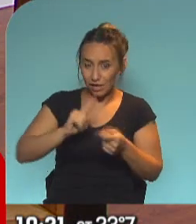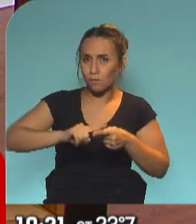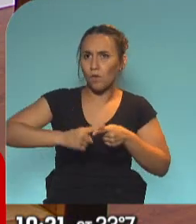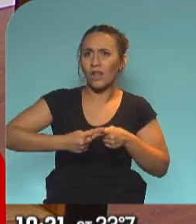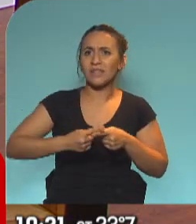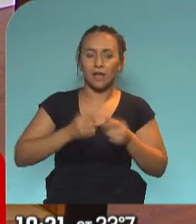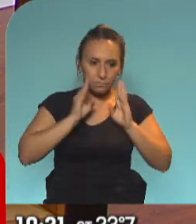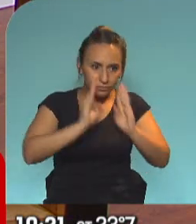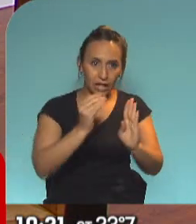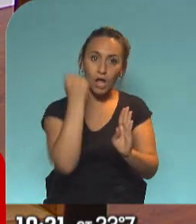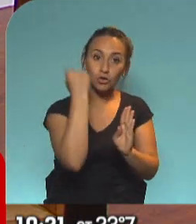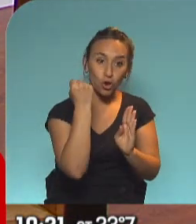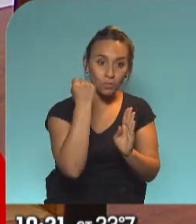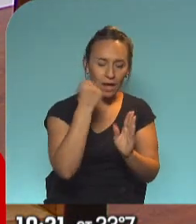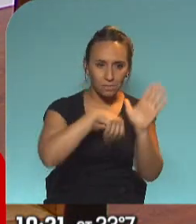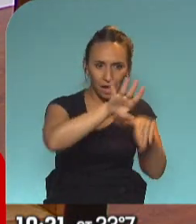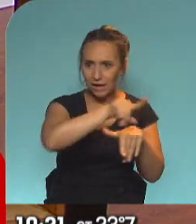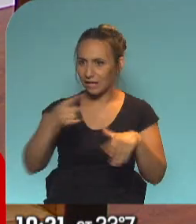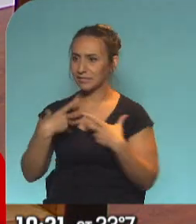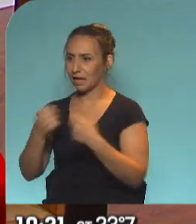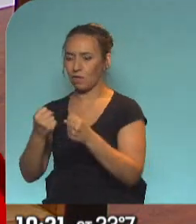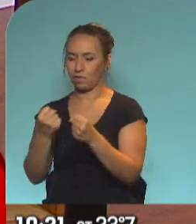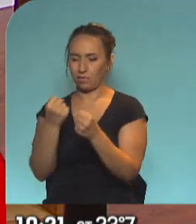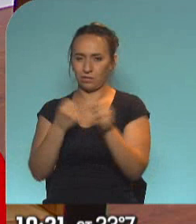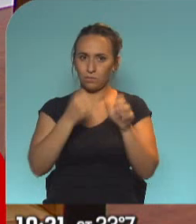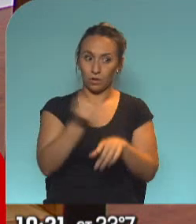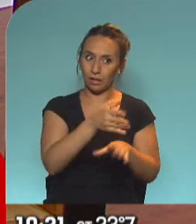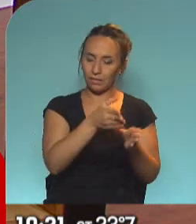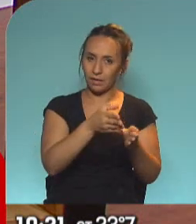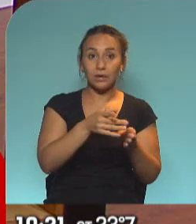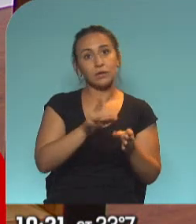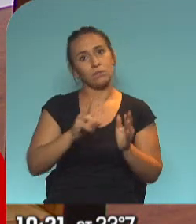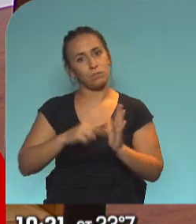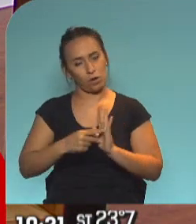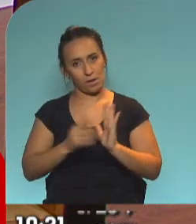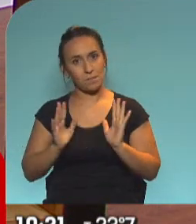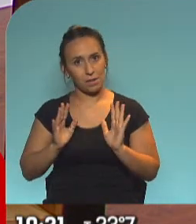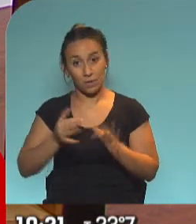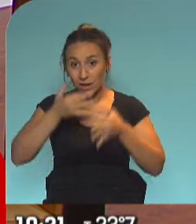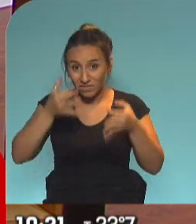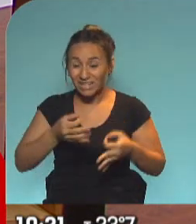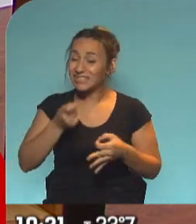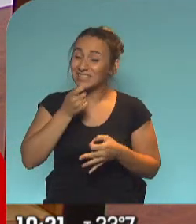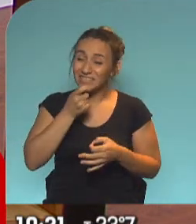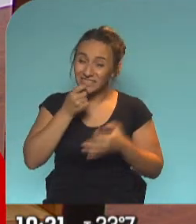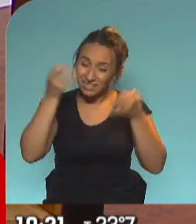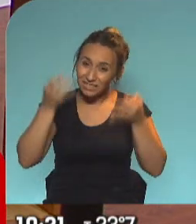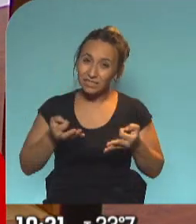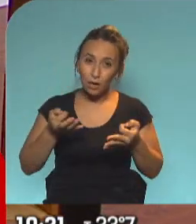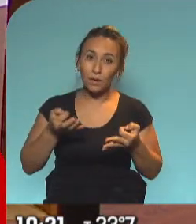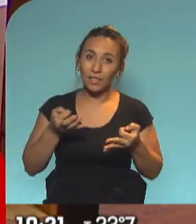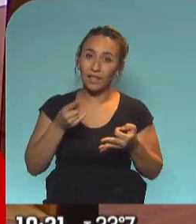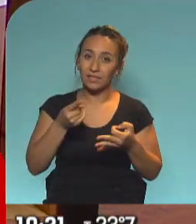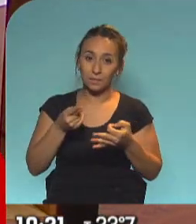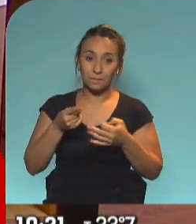la economía antes que la salud... Y es un problema, pero realmente si pasa lo que